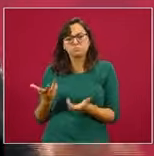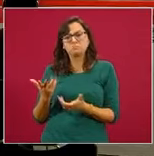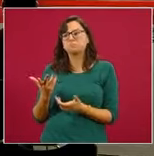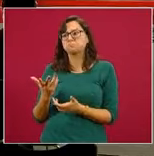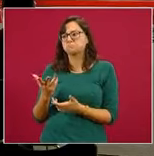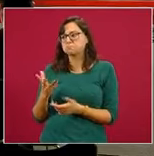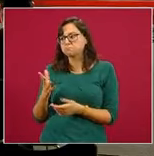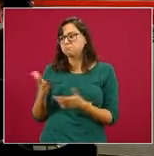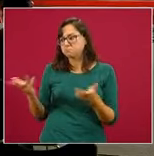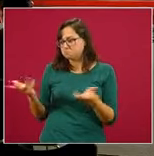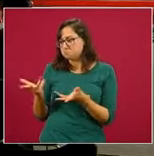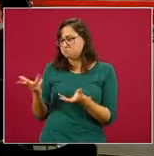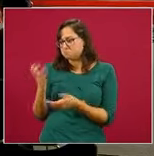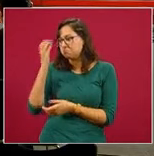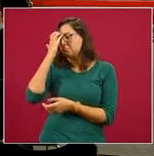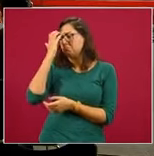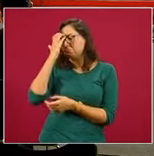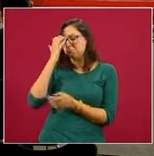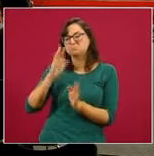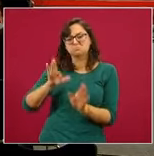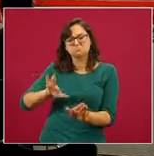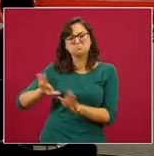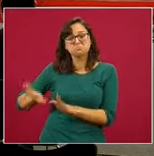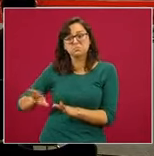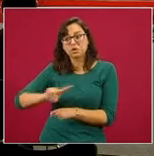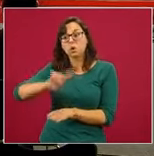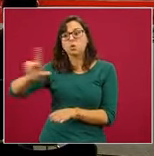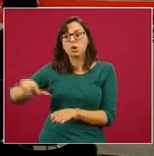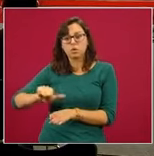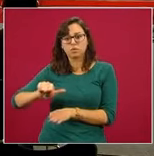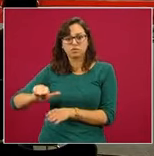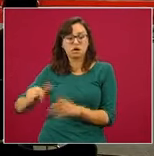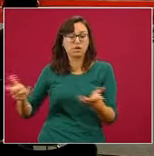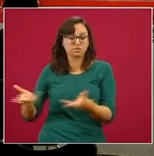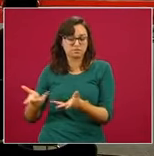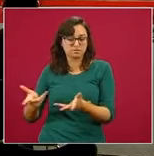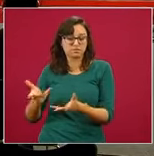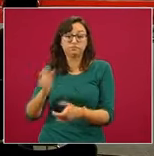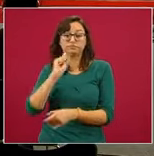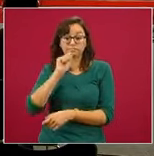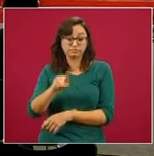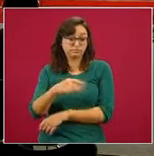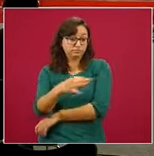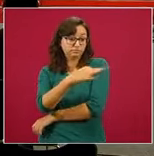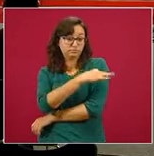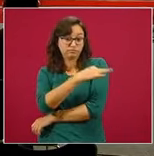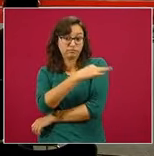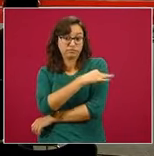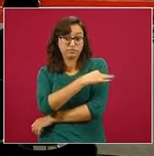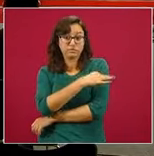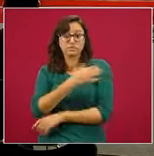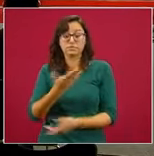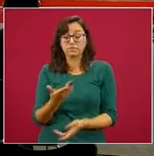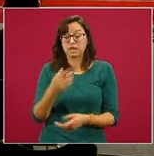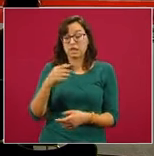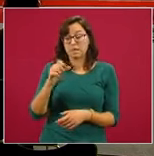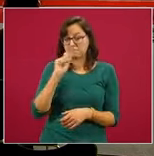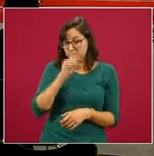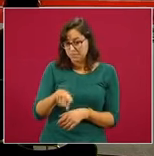conocimiento y no de producción, se retoman más adelante. La propia vacuna, una de las candidatas a vacuna, la vacuna de